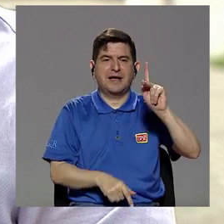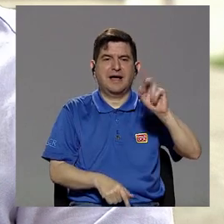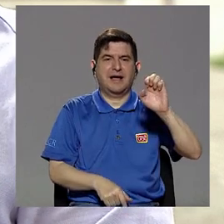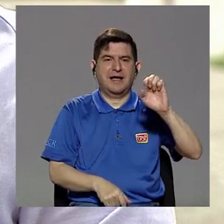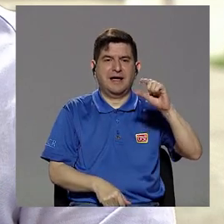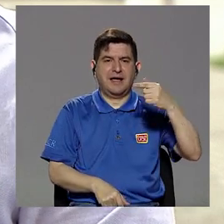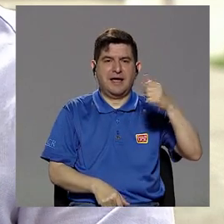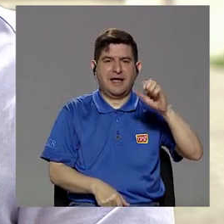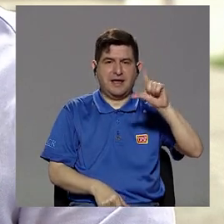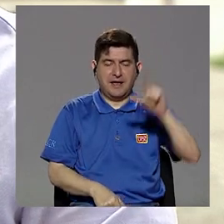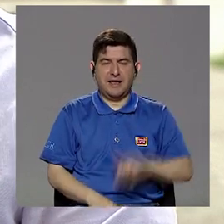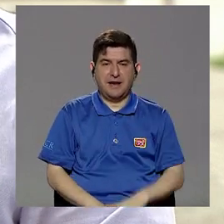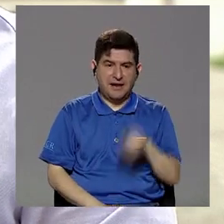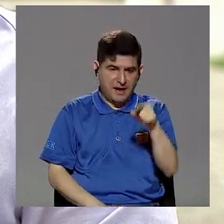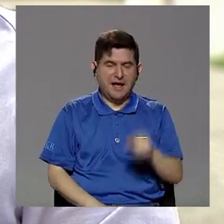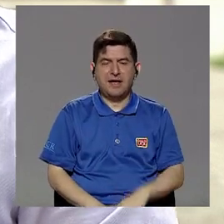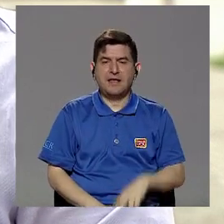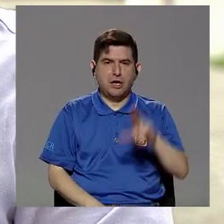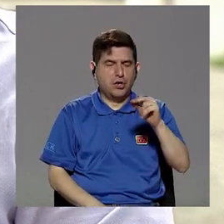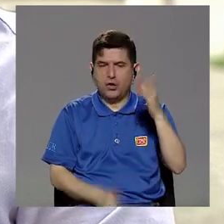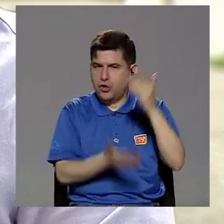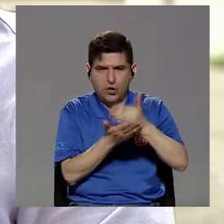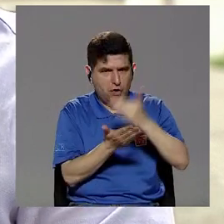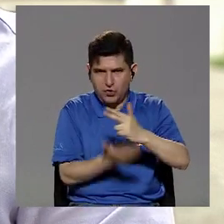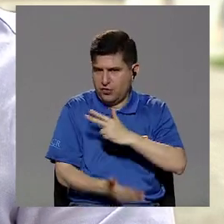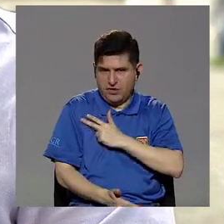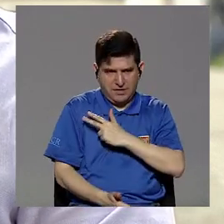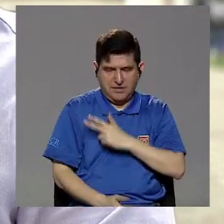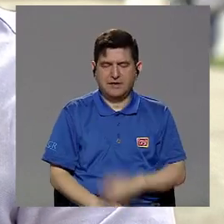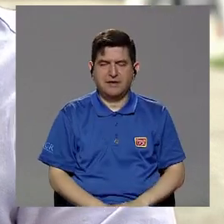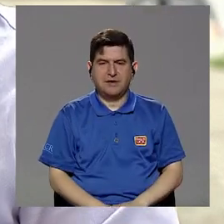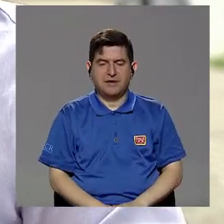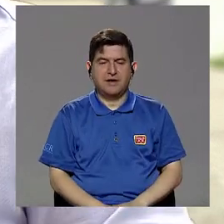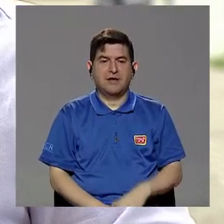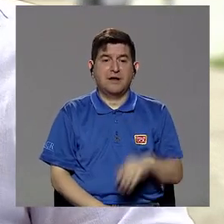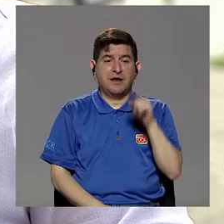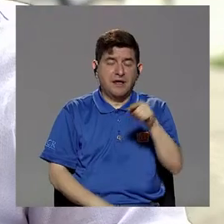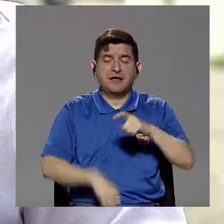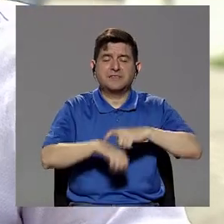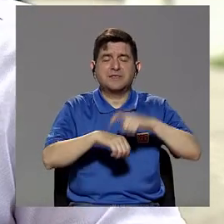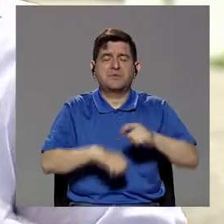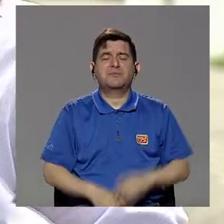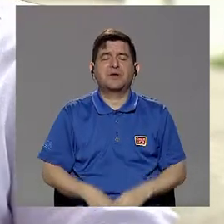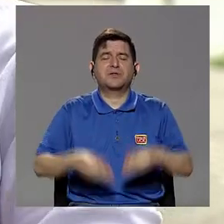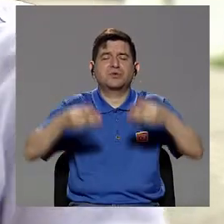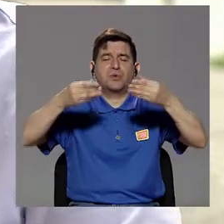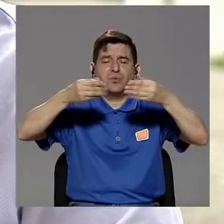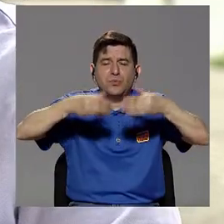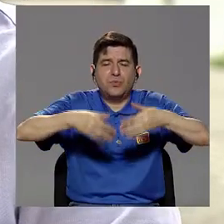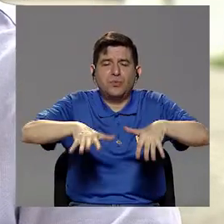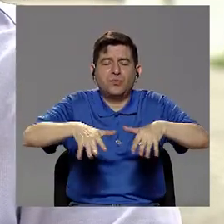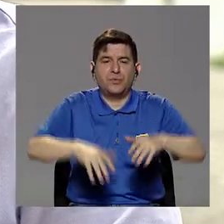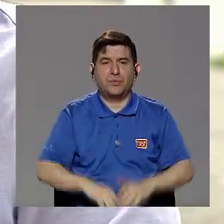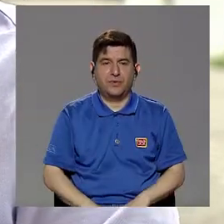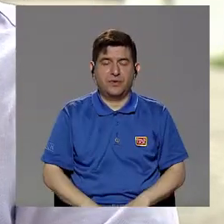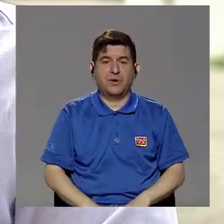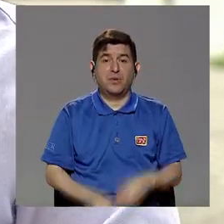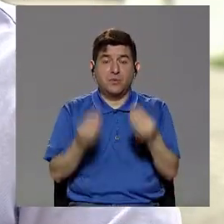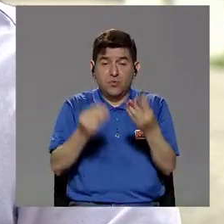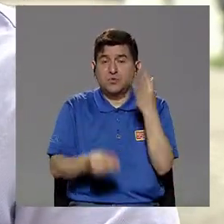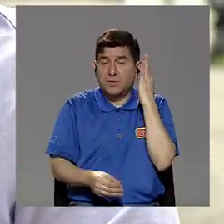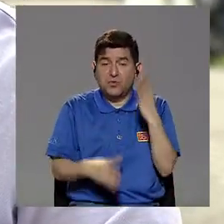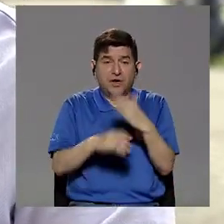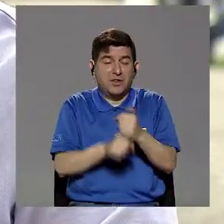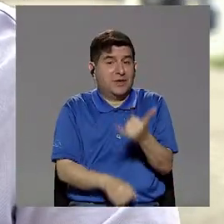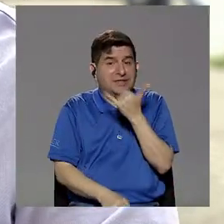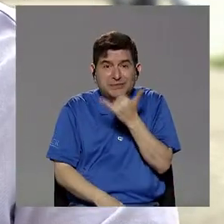esto es contraer el piso pélvico, no cortar la orina, o sea, generalmente cuando uno orina más bien se relaja todo y se relaja el piso pélvico para que salga toda la orina.